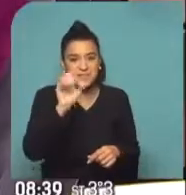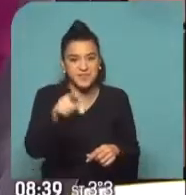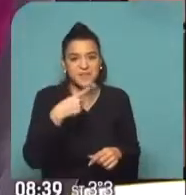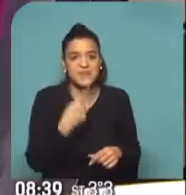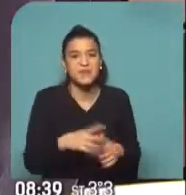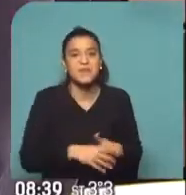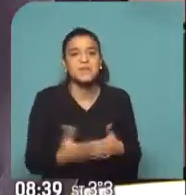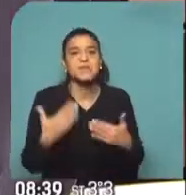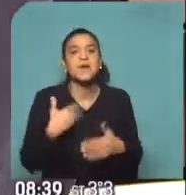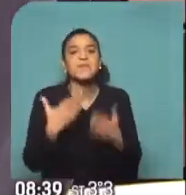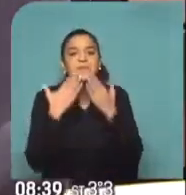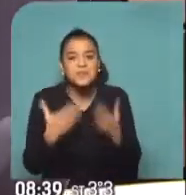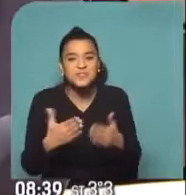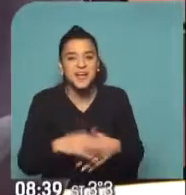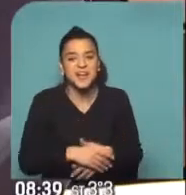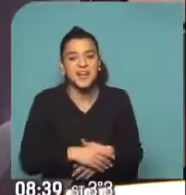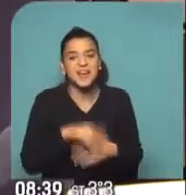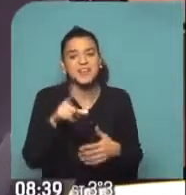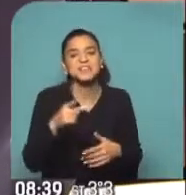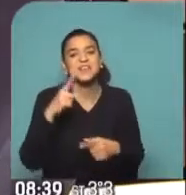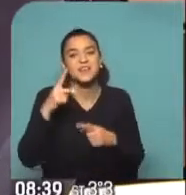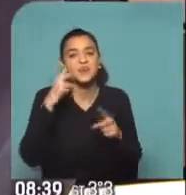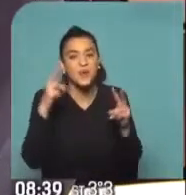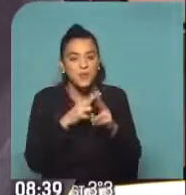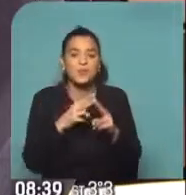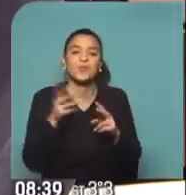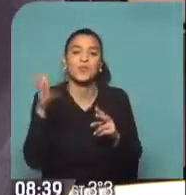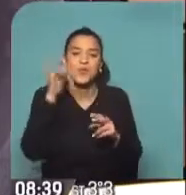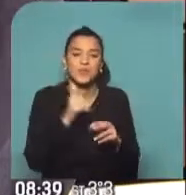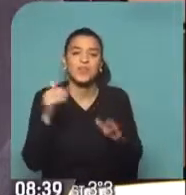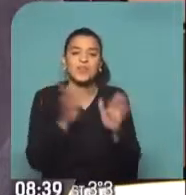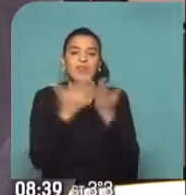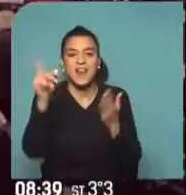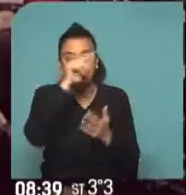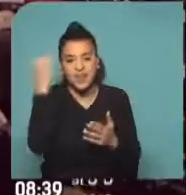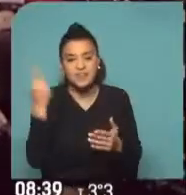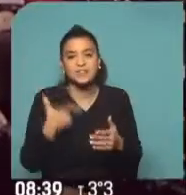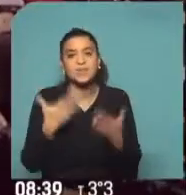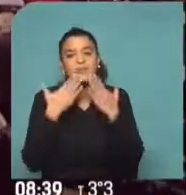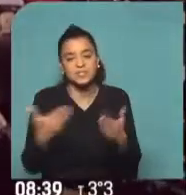Para que me pueda acordar. Gracias, Ah, Gabriel. bueno, Y bueno. lo seguimos obviamente todos los días en sus crónicas en La Nación, por supuesto. Gracias. Muchísimas gracias por A acompañarnos.